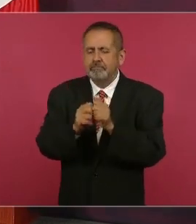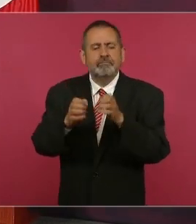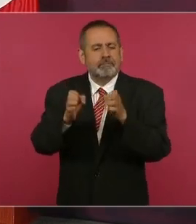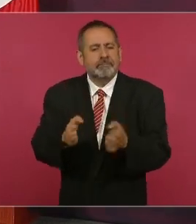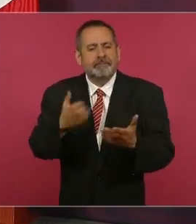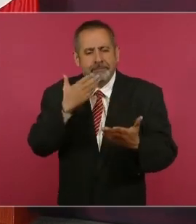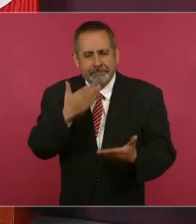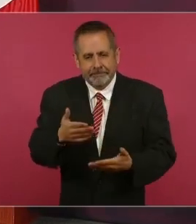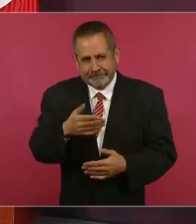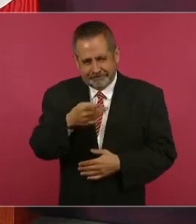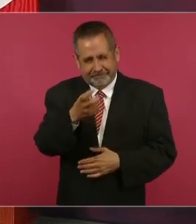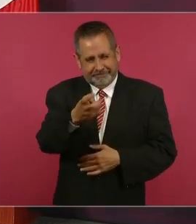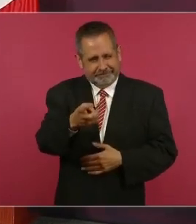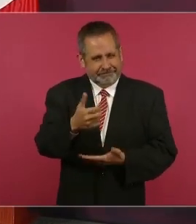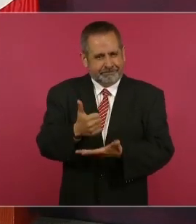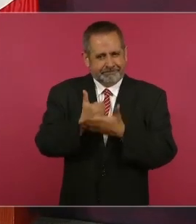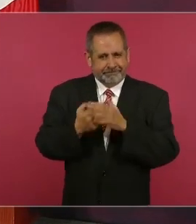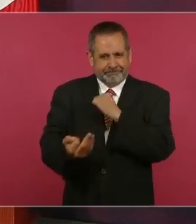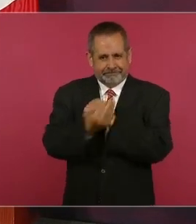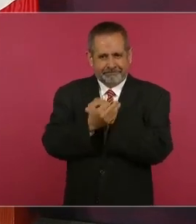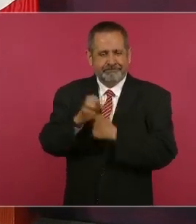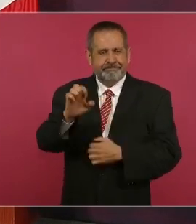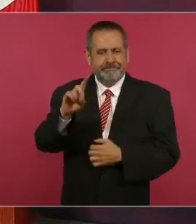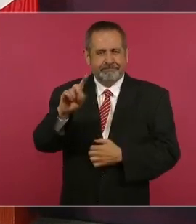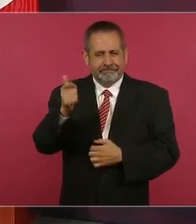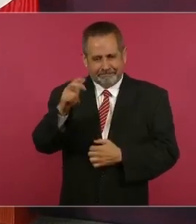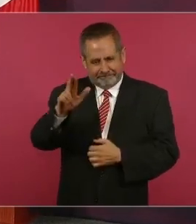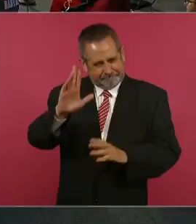bien. Pero aquí, Edgar.